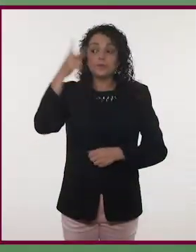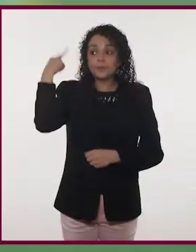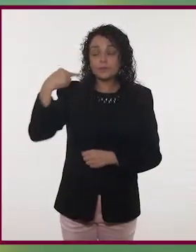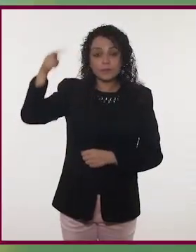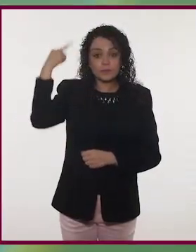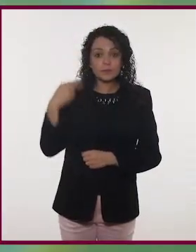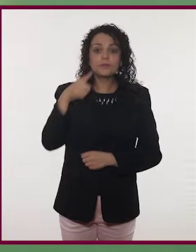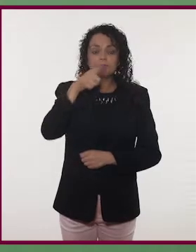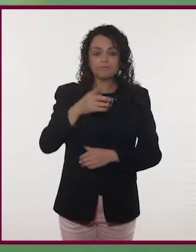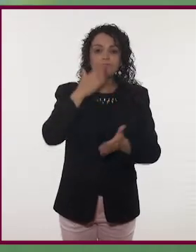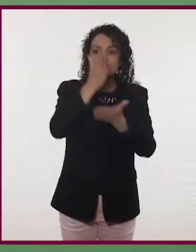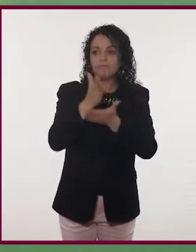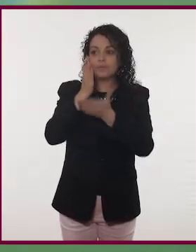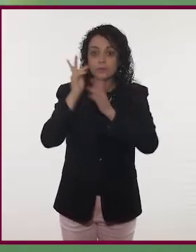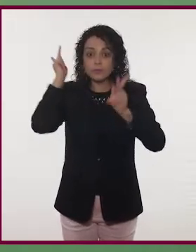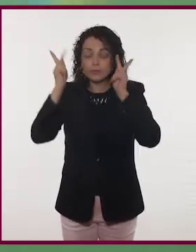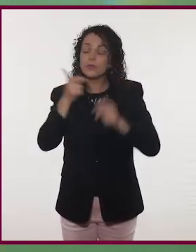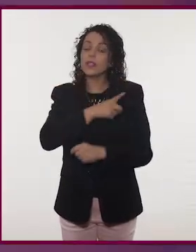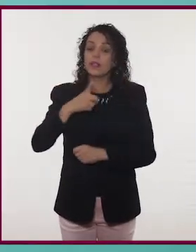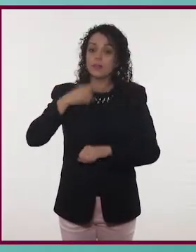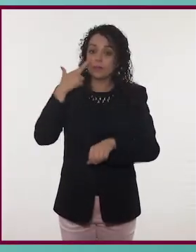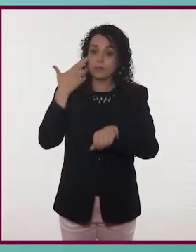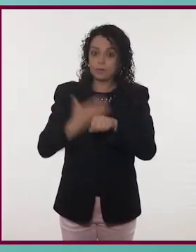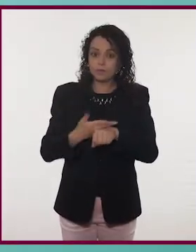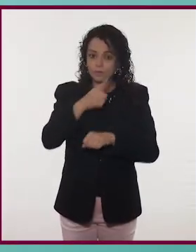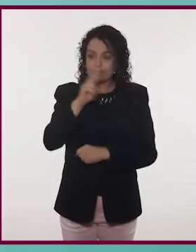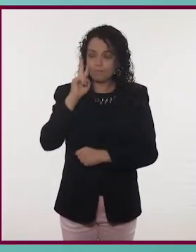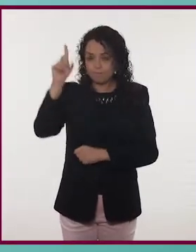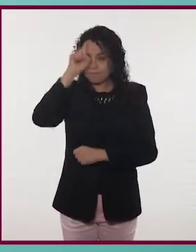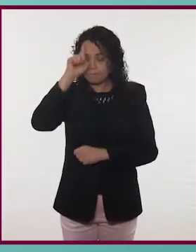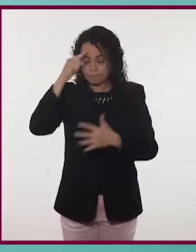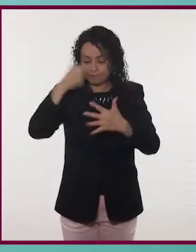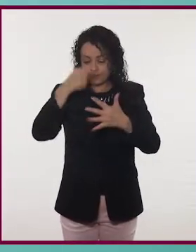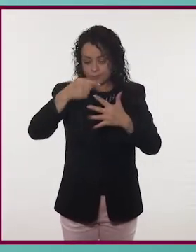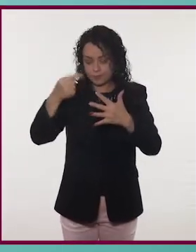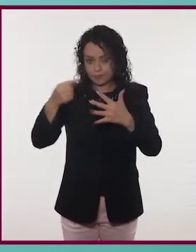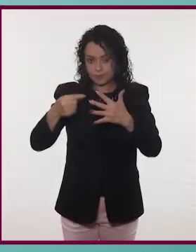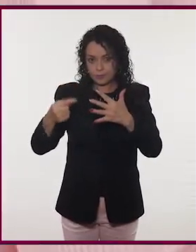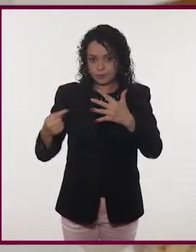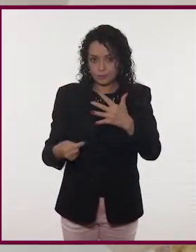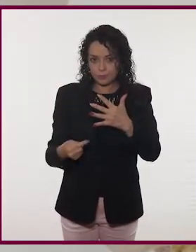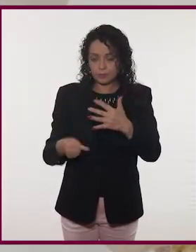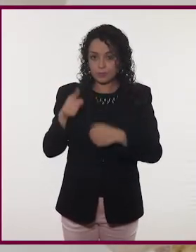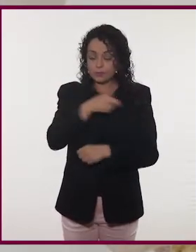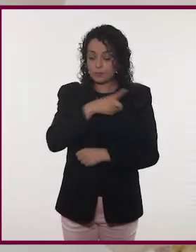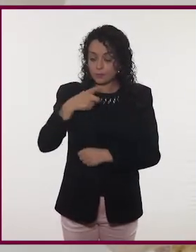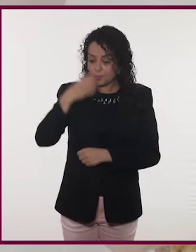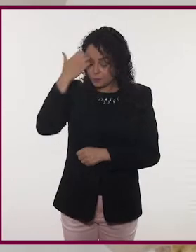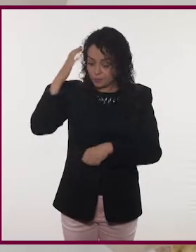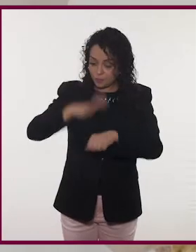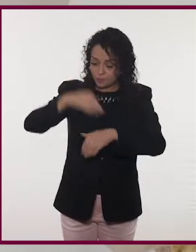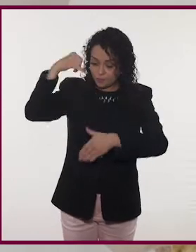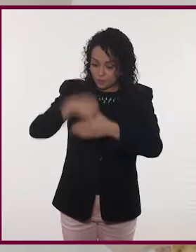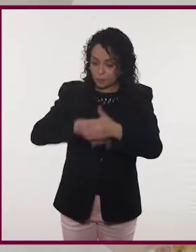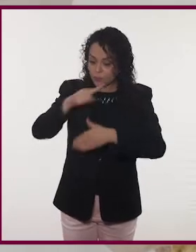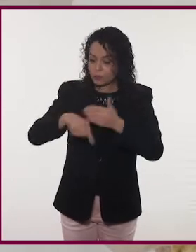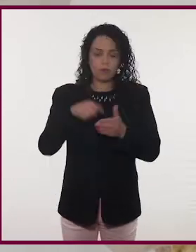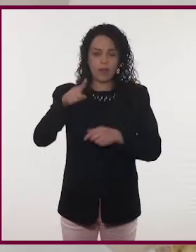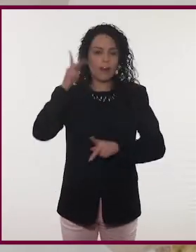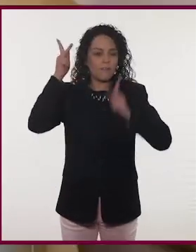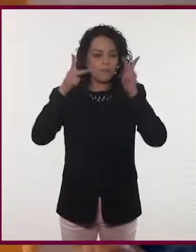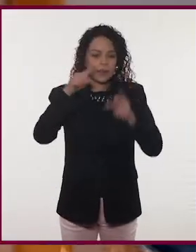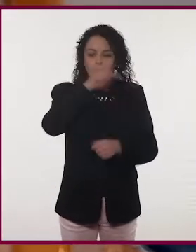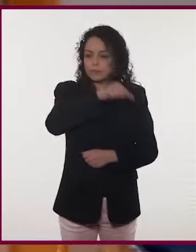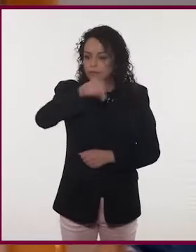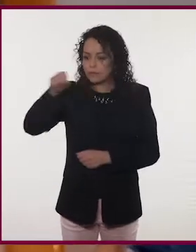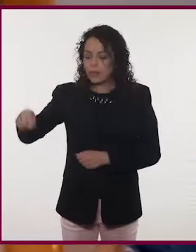Cuando salgas de viaje, sé un visitante responsable. Checa estas recomendaciones. Infórmate sobre el lugar que vas a